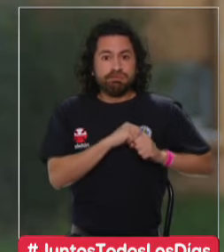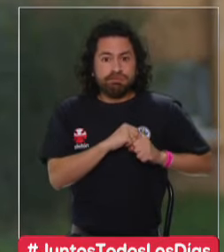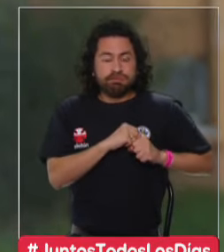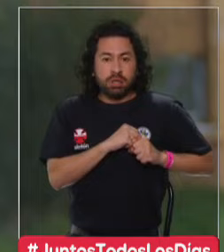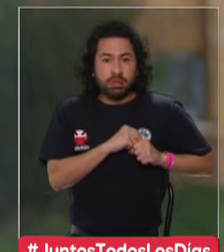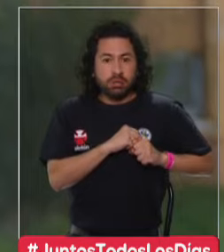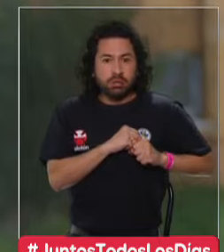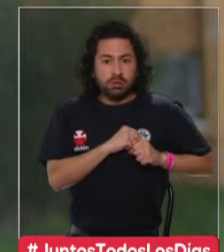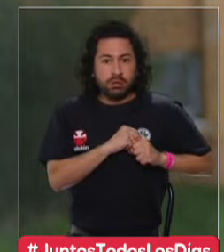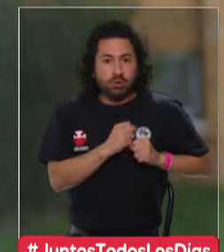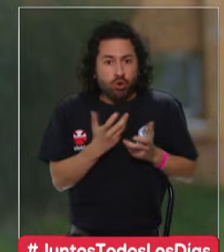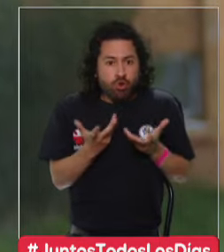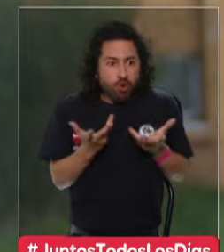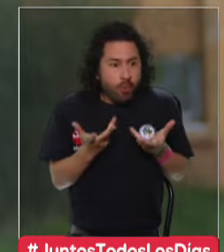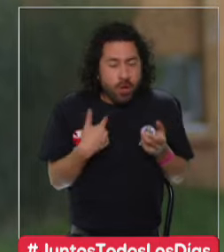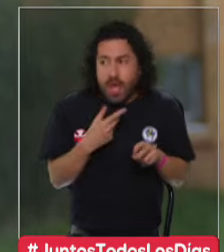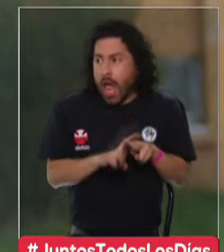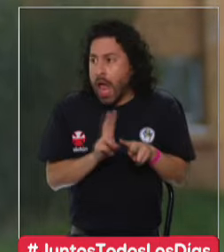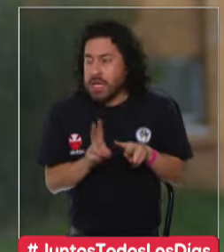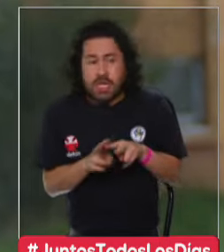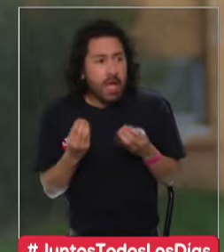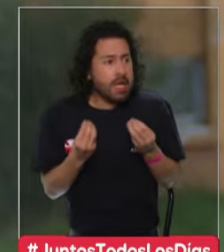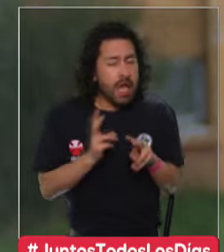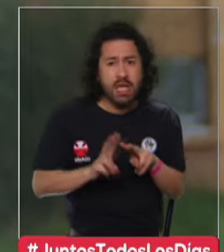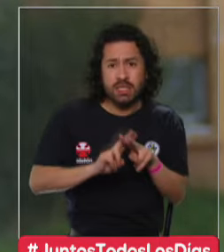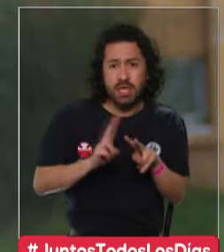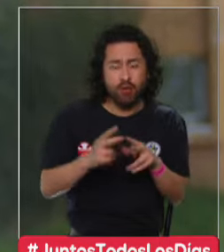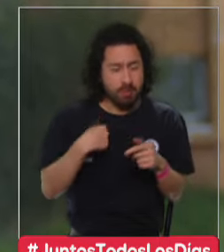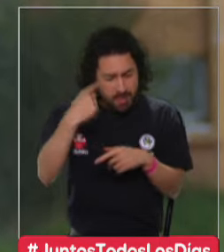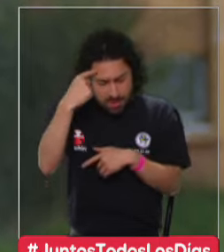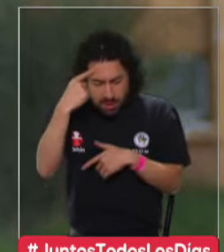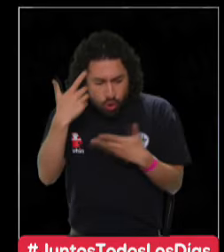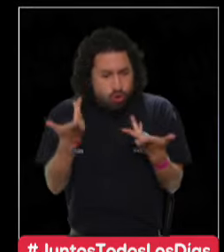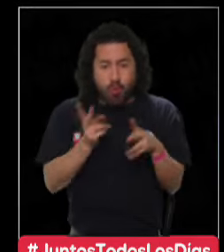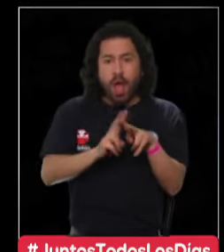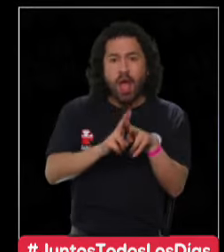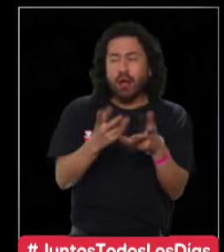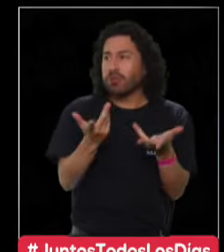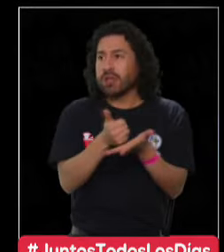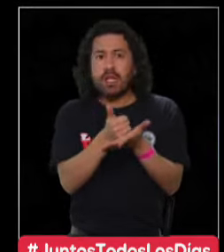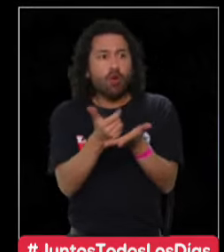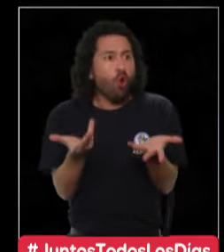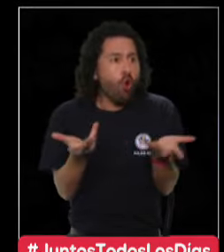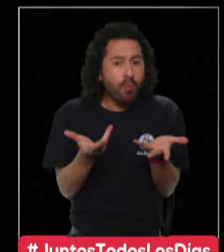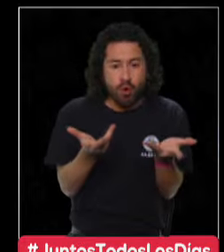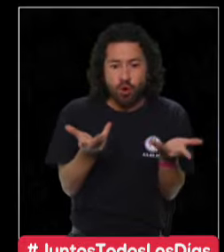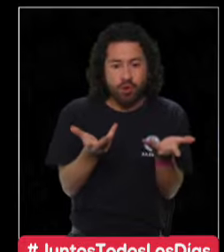haya cómo poder hacer algo. De repente uno dice, aportar un grano de arena.